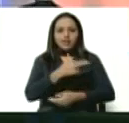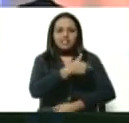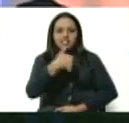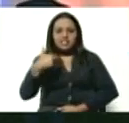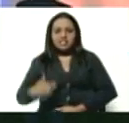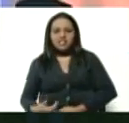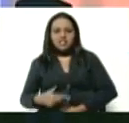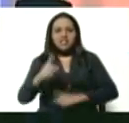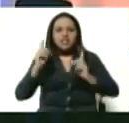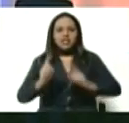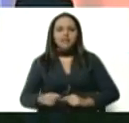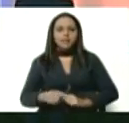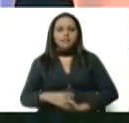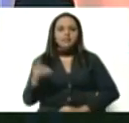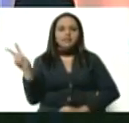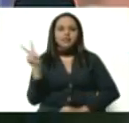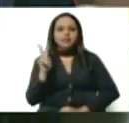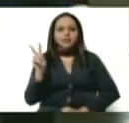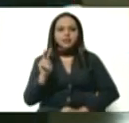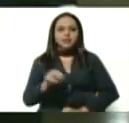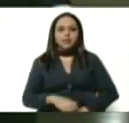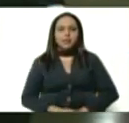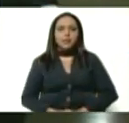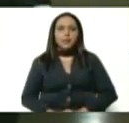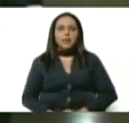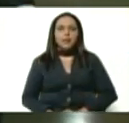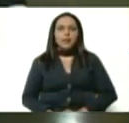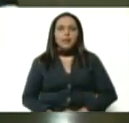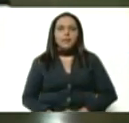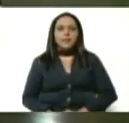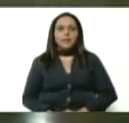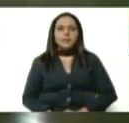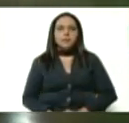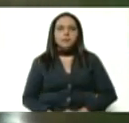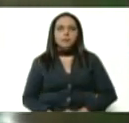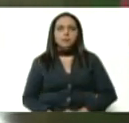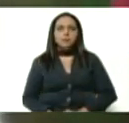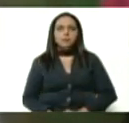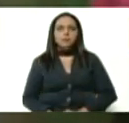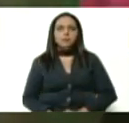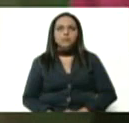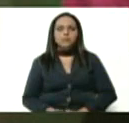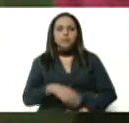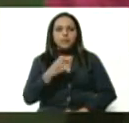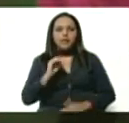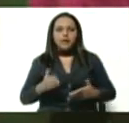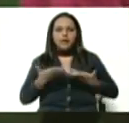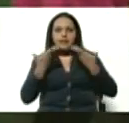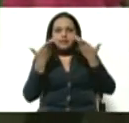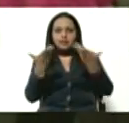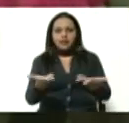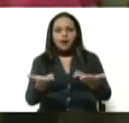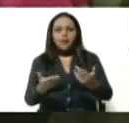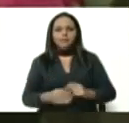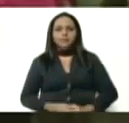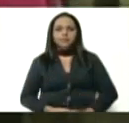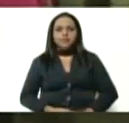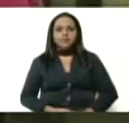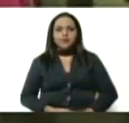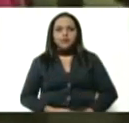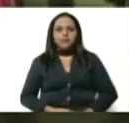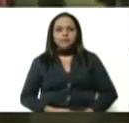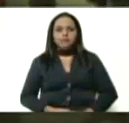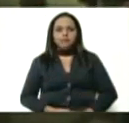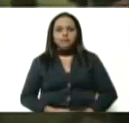China y la República Bolivariana de Venezuela. Será colocada por el excelentísimo señor